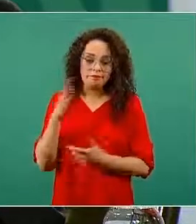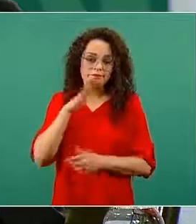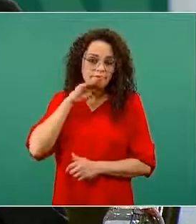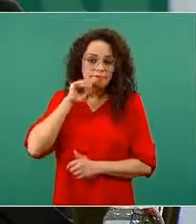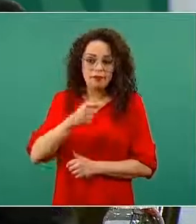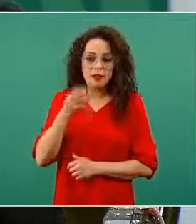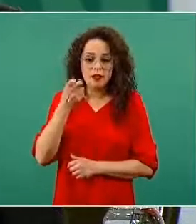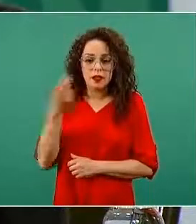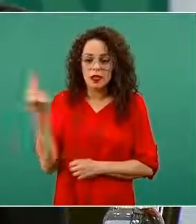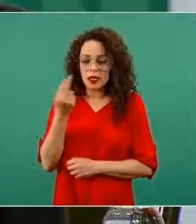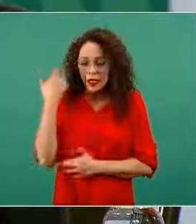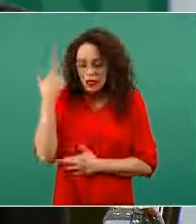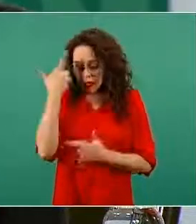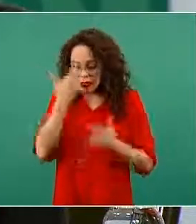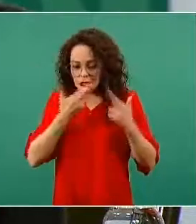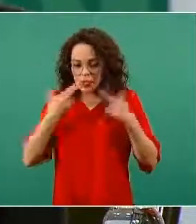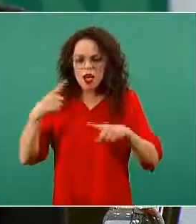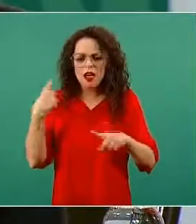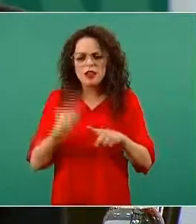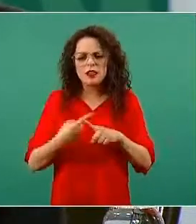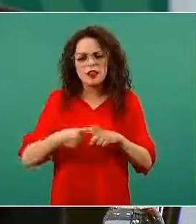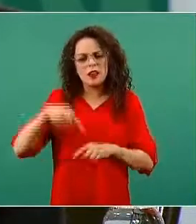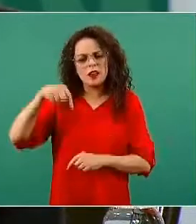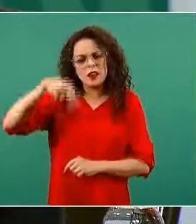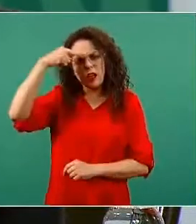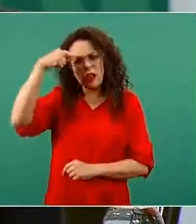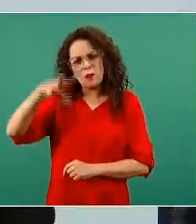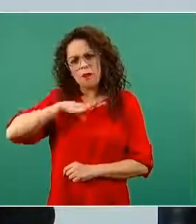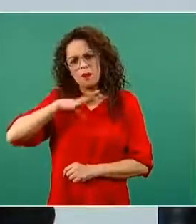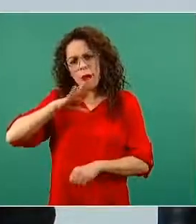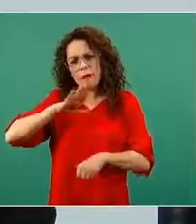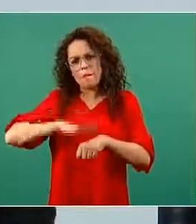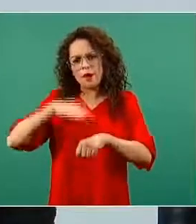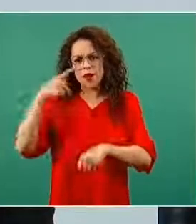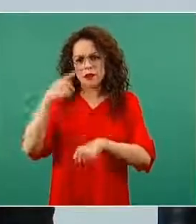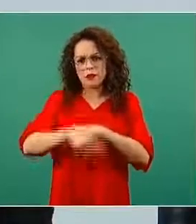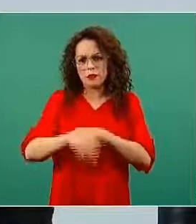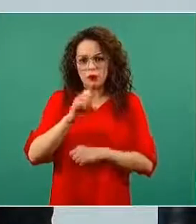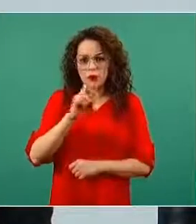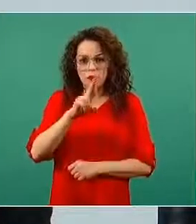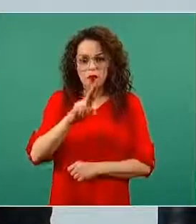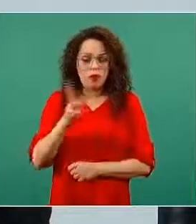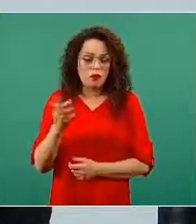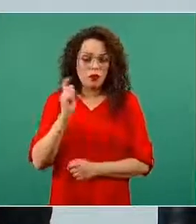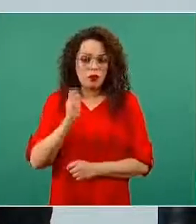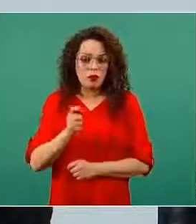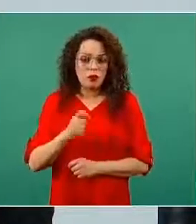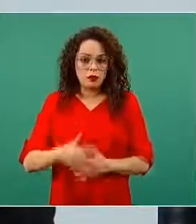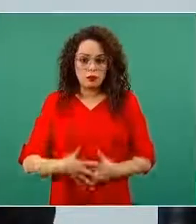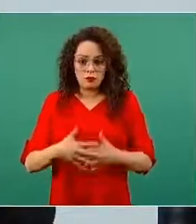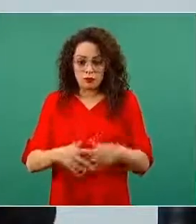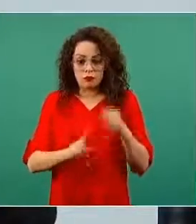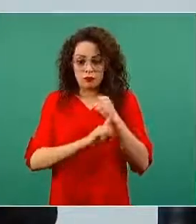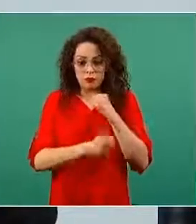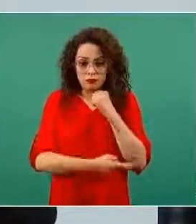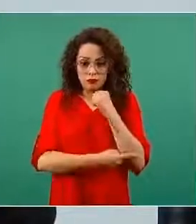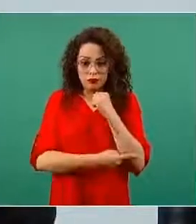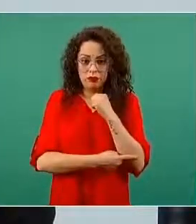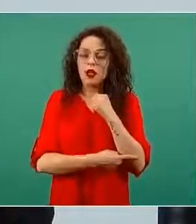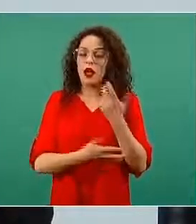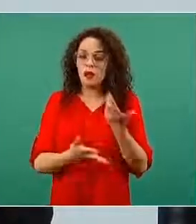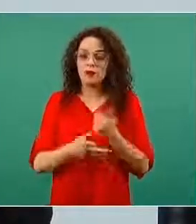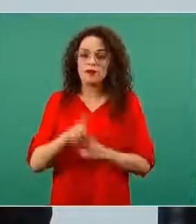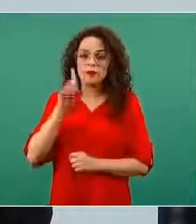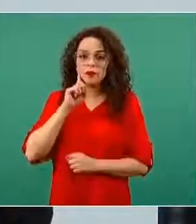quiénes en este país tienen más riesgo de una muerte materna, son normalmente las mujeres que viven en